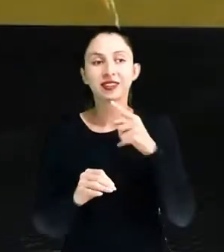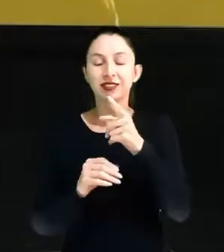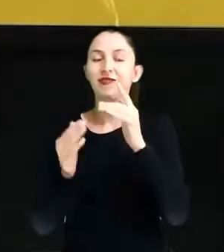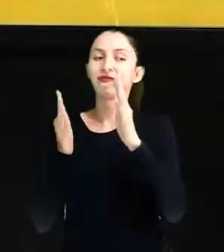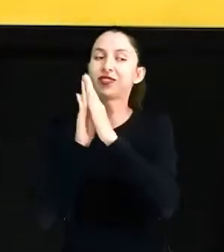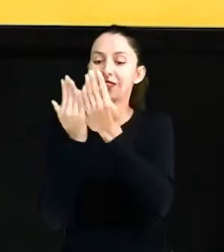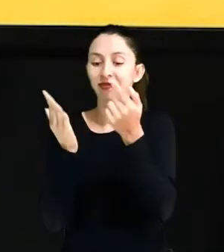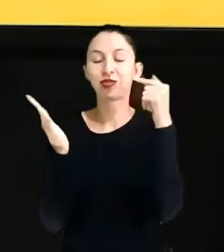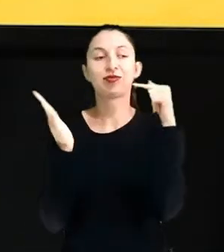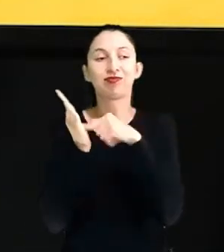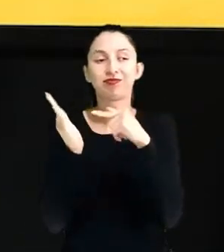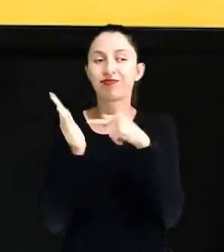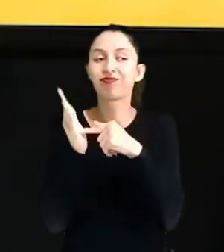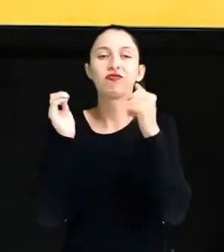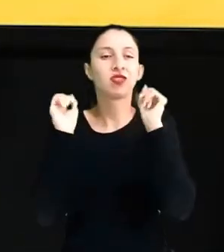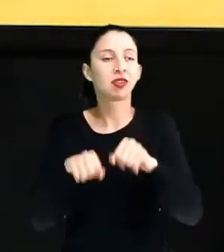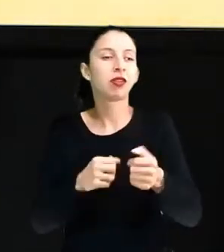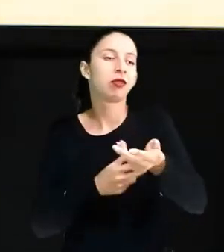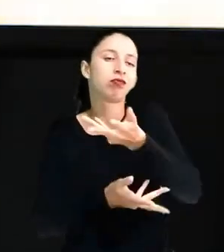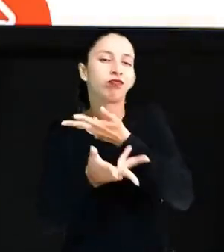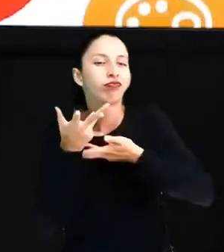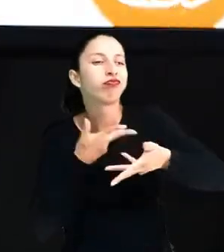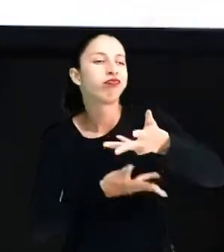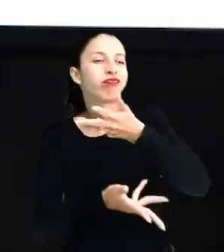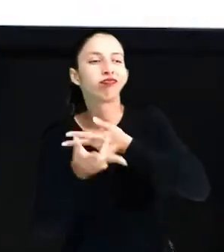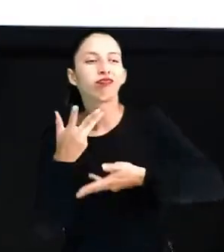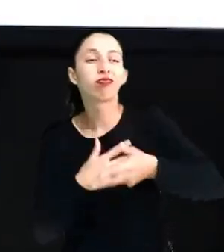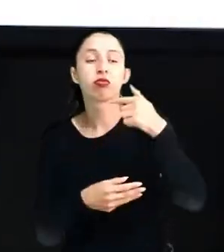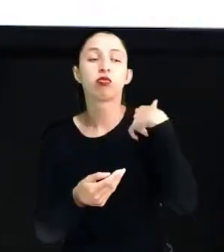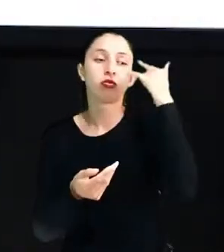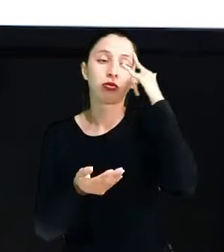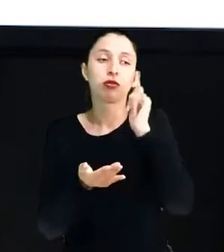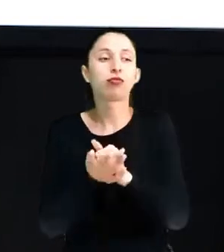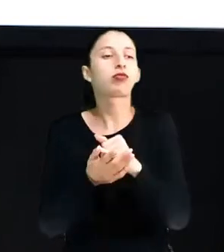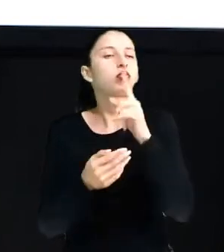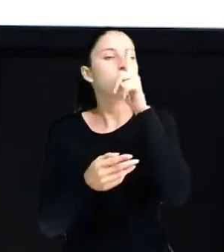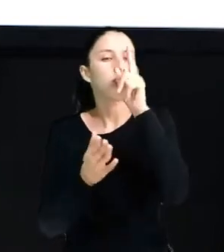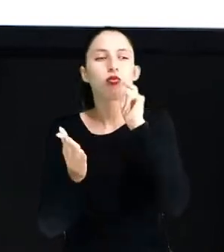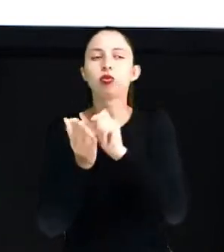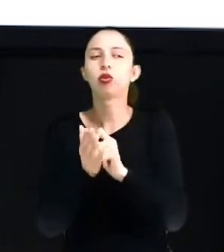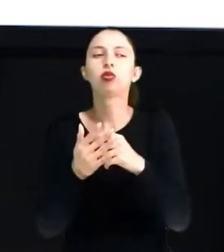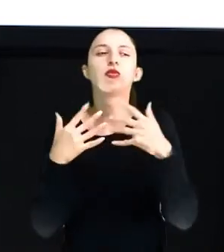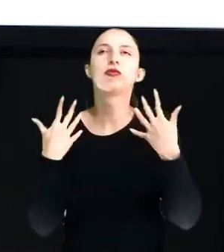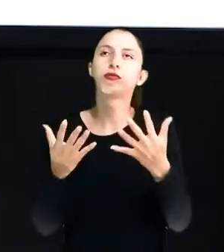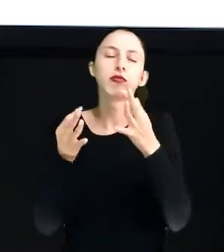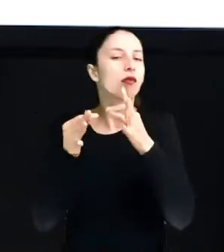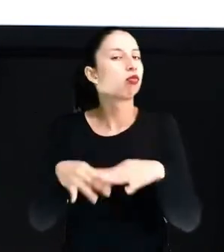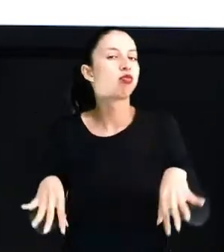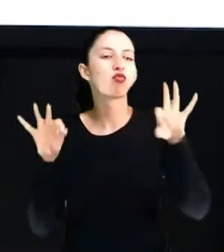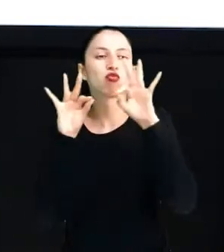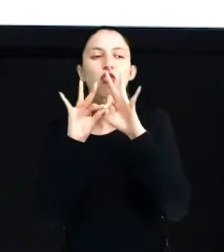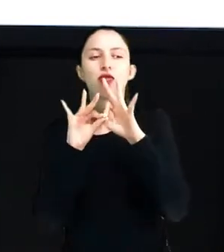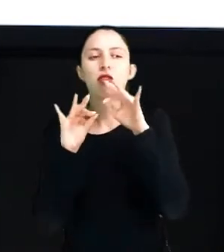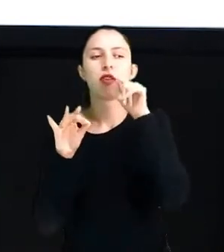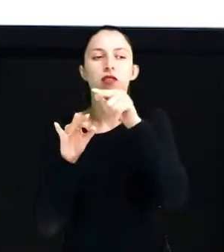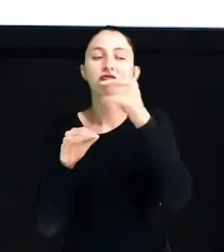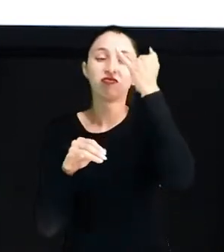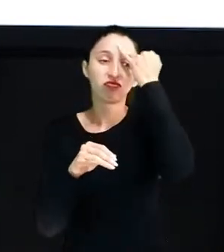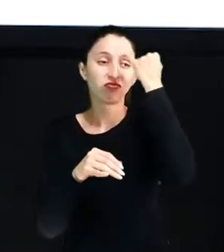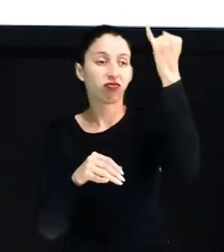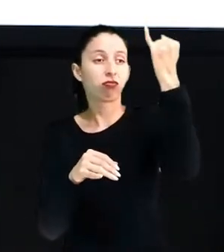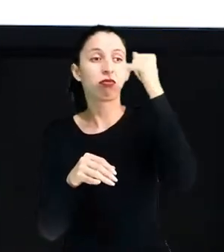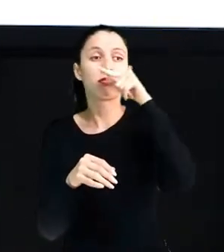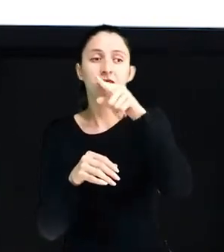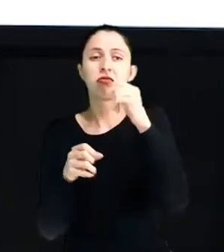organizar un documento que se pueda compartir, ¿sí? Yo creo que una de esas importantes iniciativas